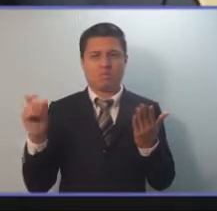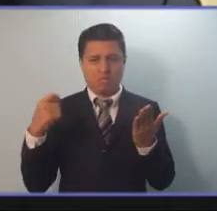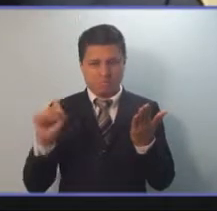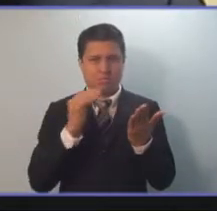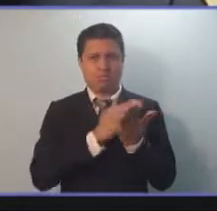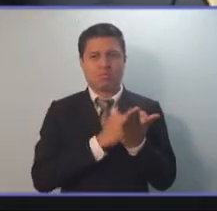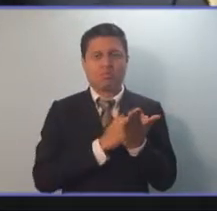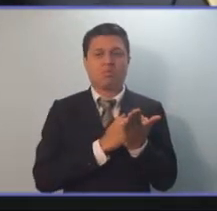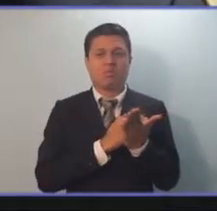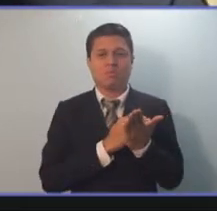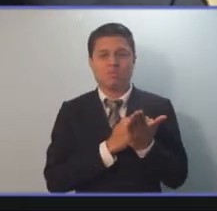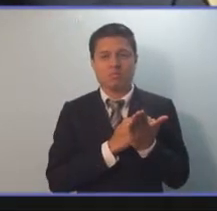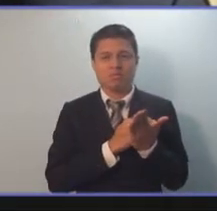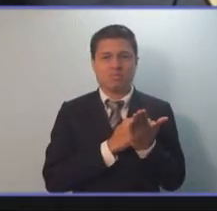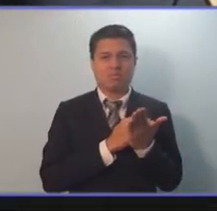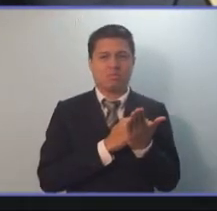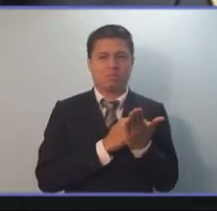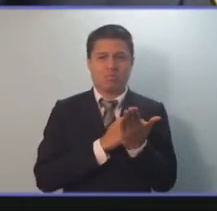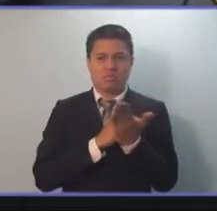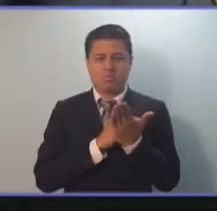presente.